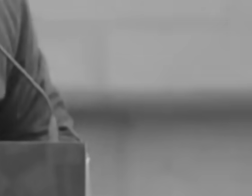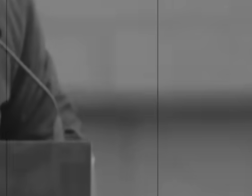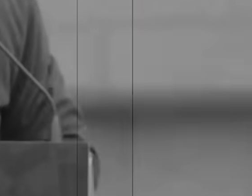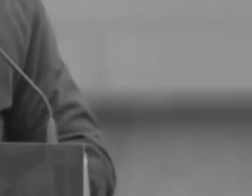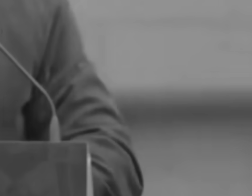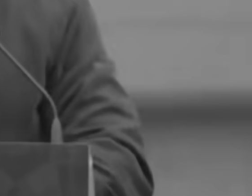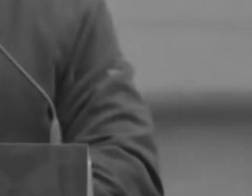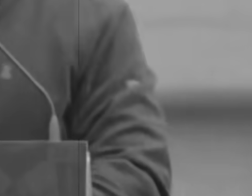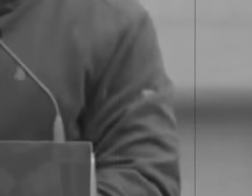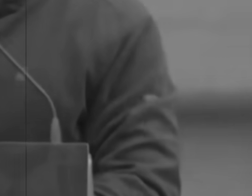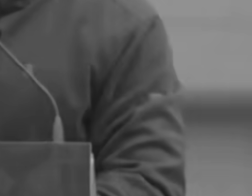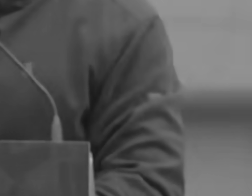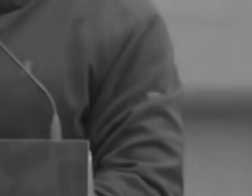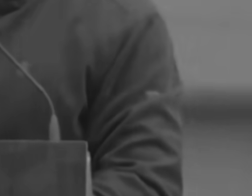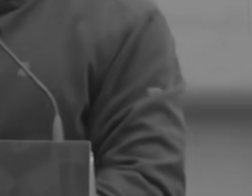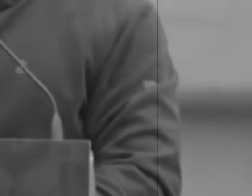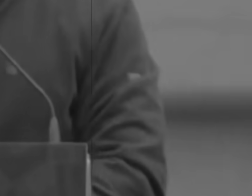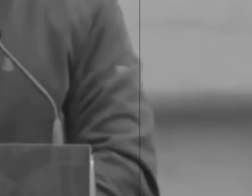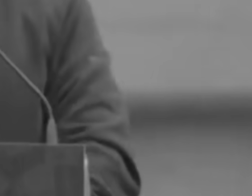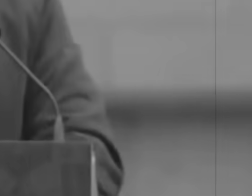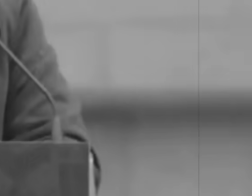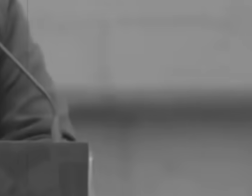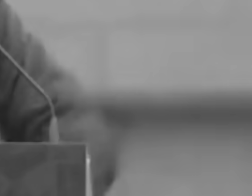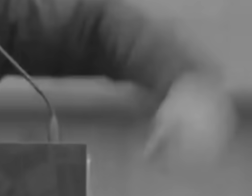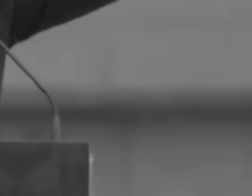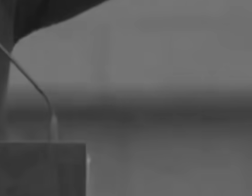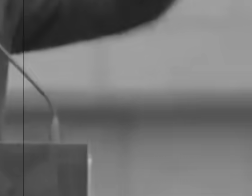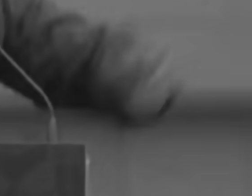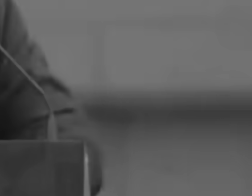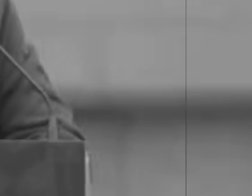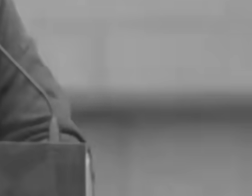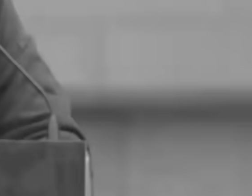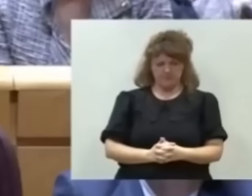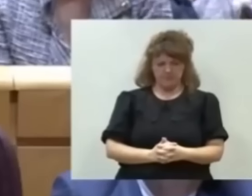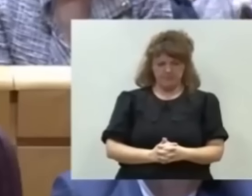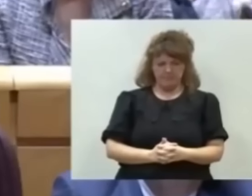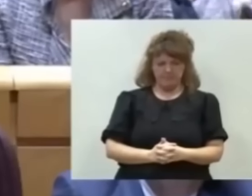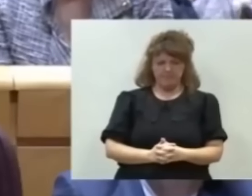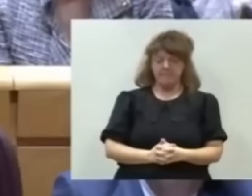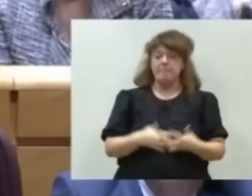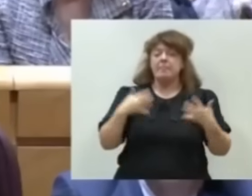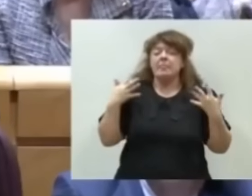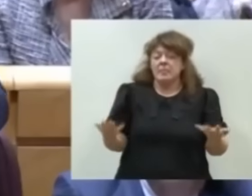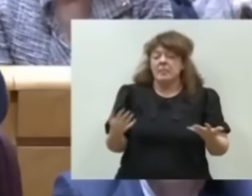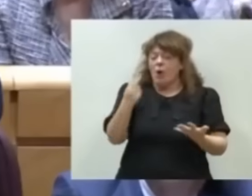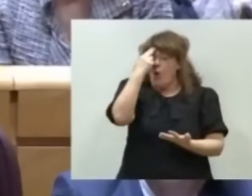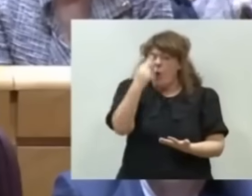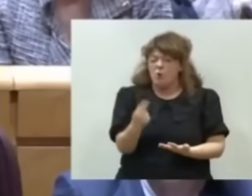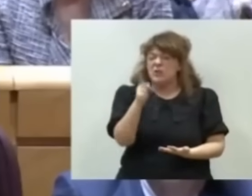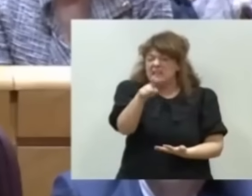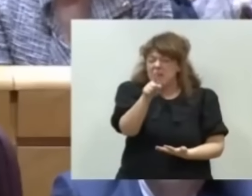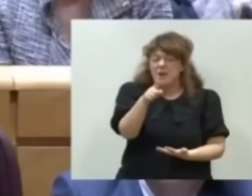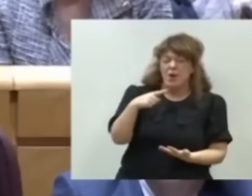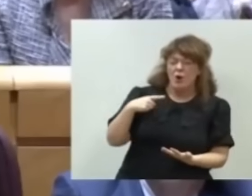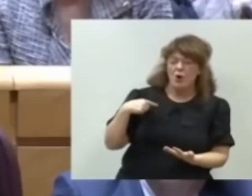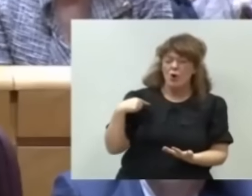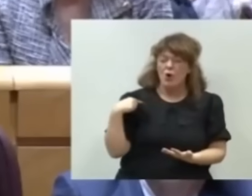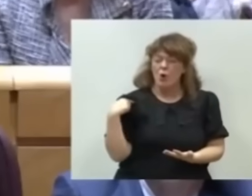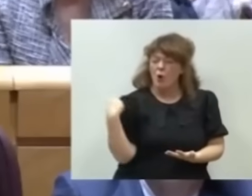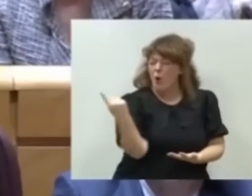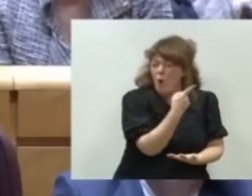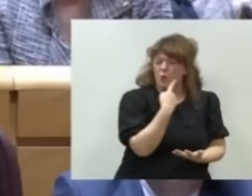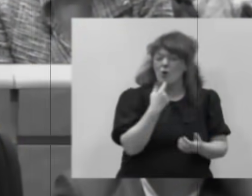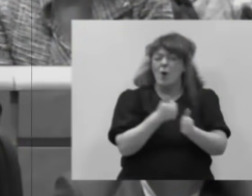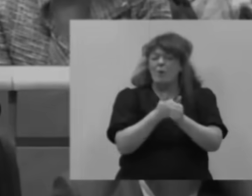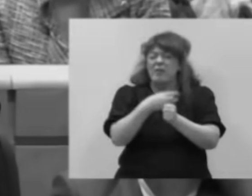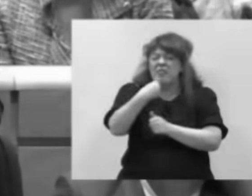verdad? Por no hablar de los escoltas que se llevó a Manhattan, el fantasma. Usted y el conjunto de vicepresidentas de